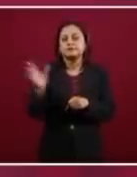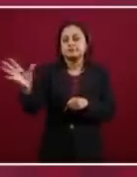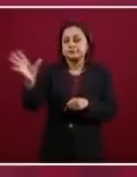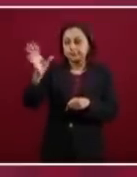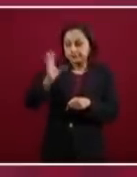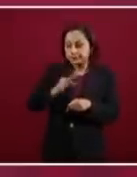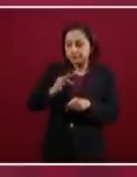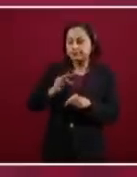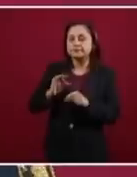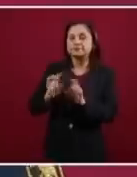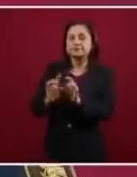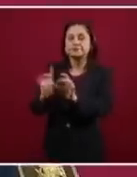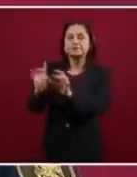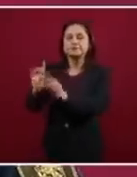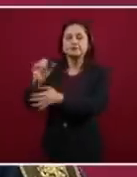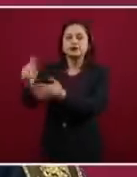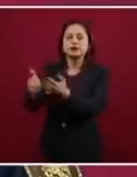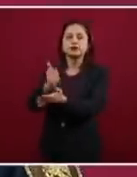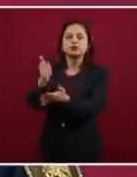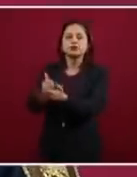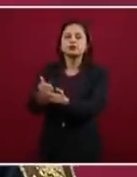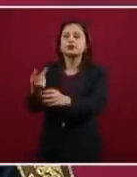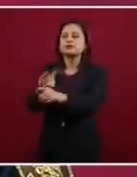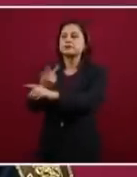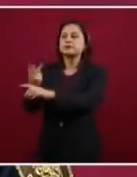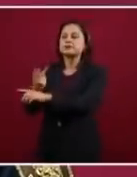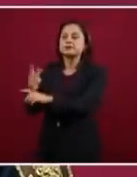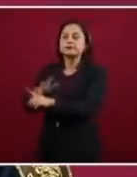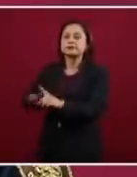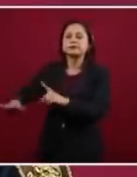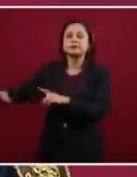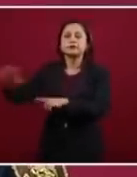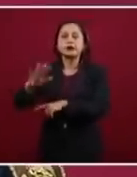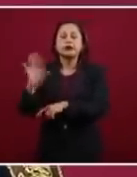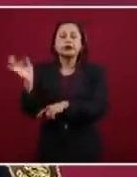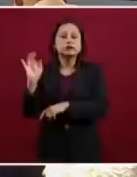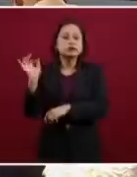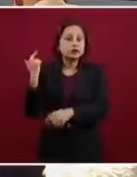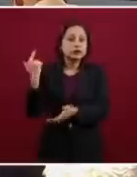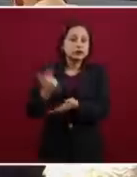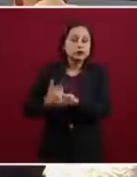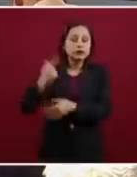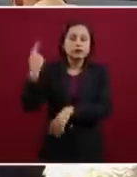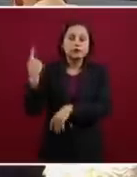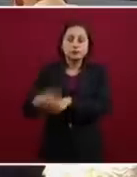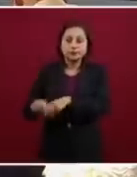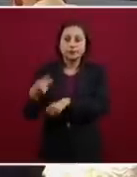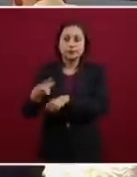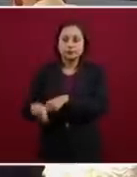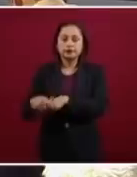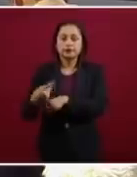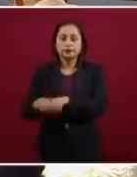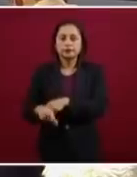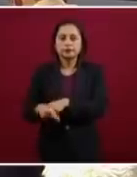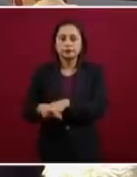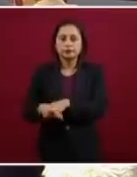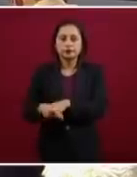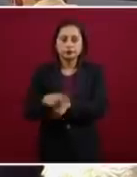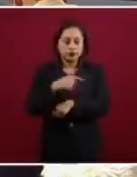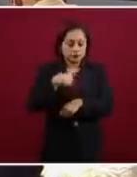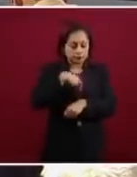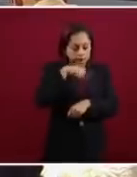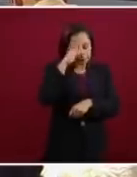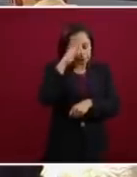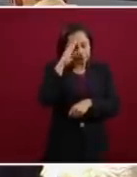lo que pudiese haber presentado o si continuábamos